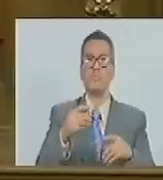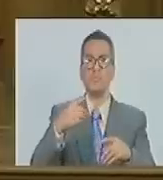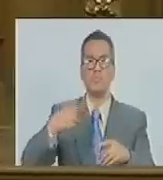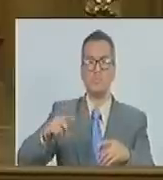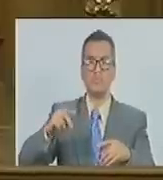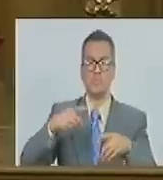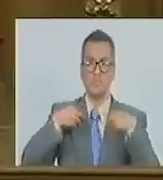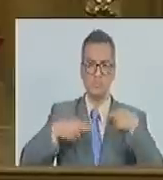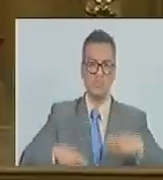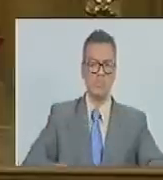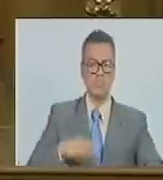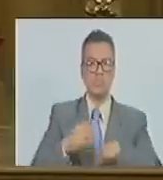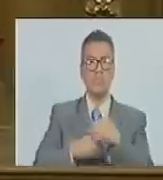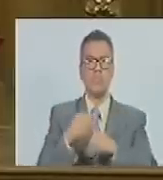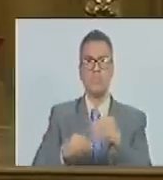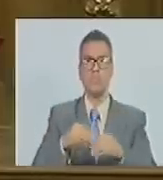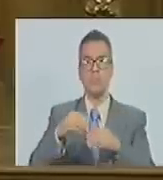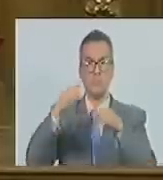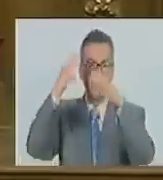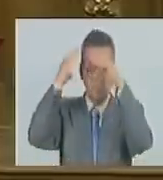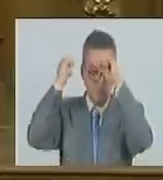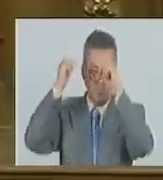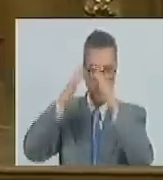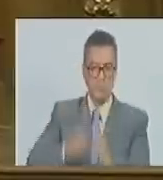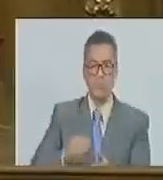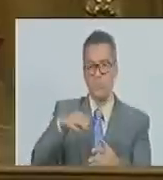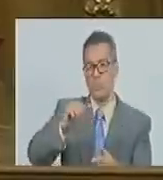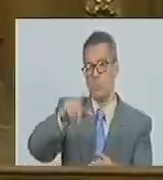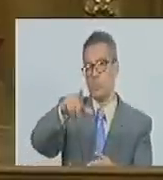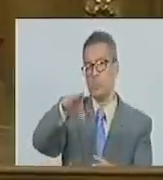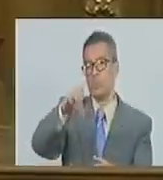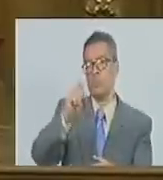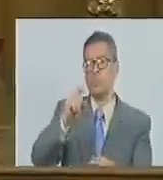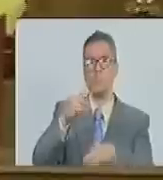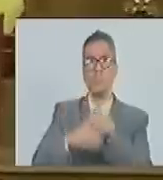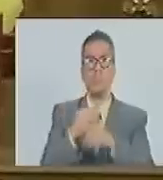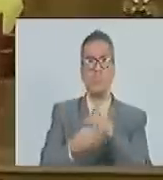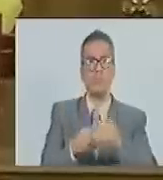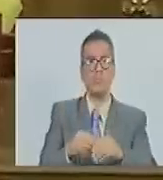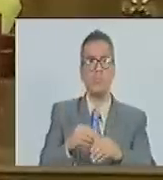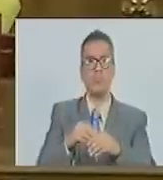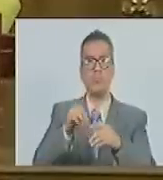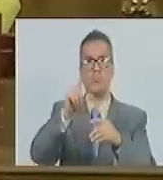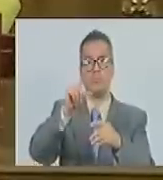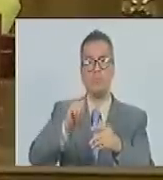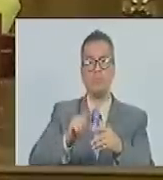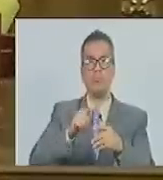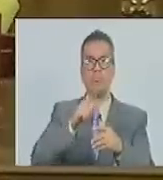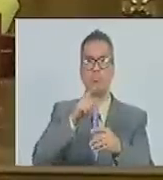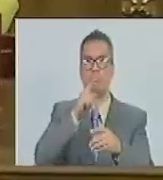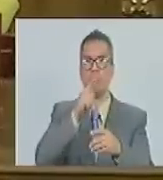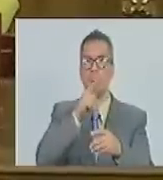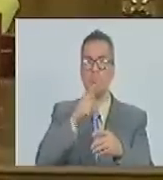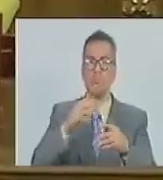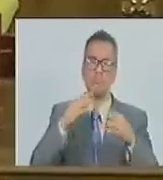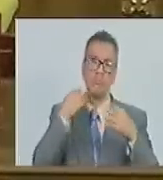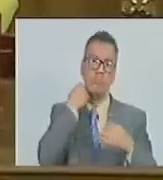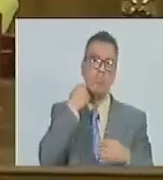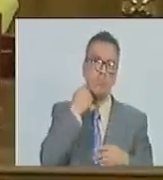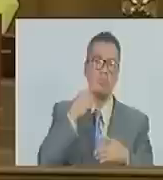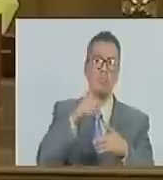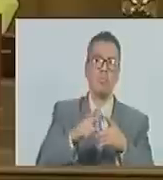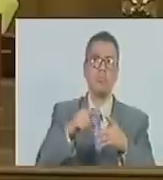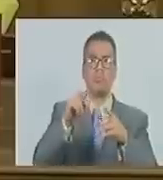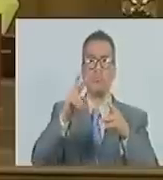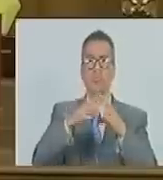humanos cometidas contra el diplomático Alex Naim Saab Moran, que han ocasionado el deterioro acelerado de su salud y amenaza